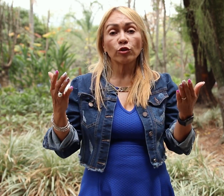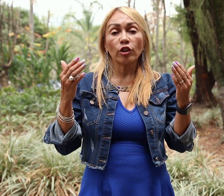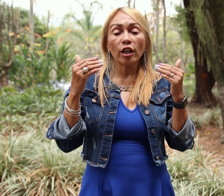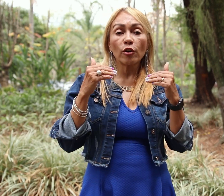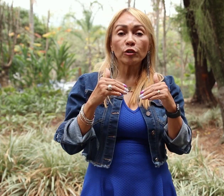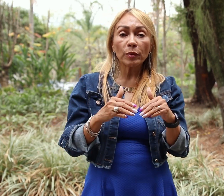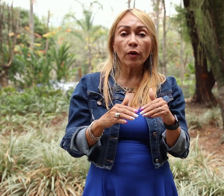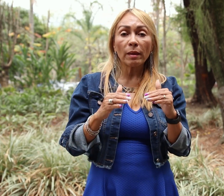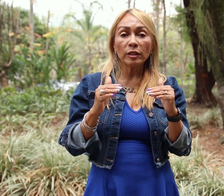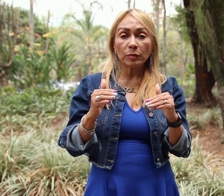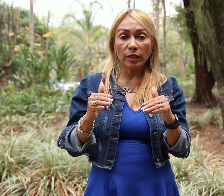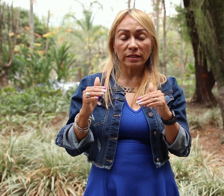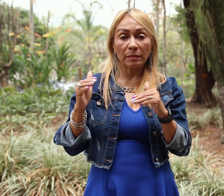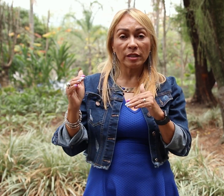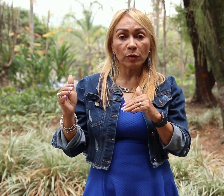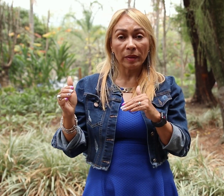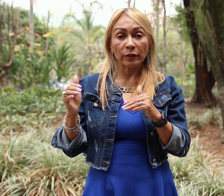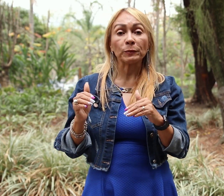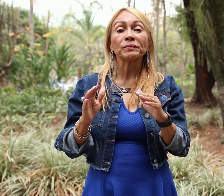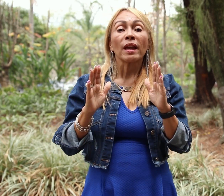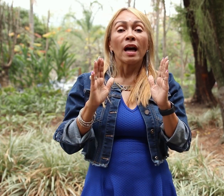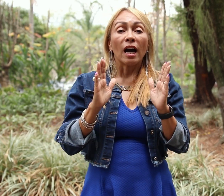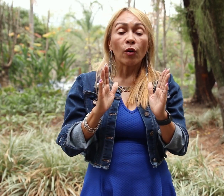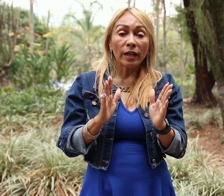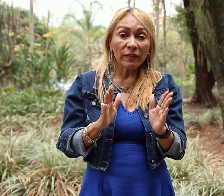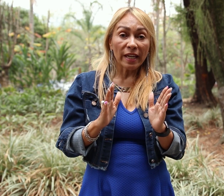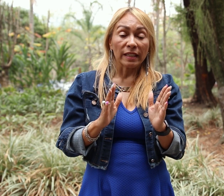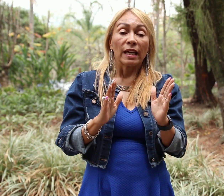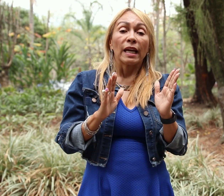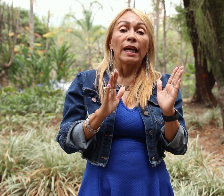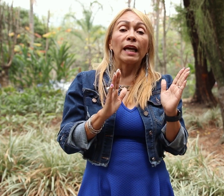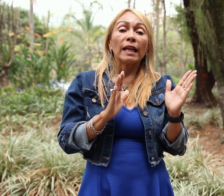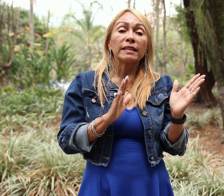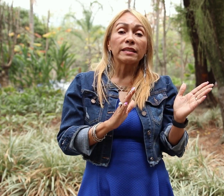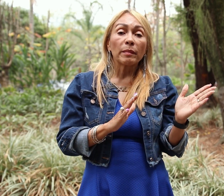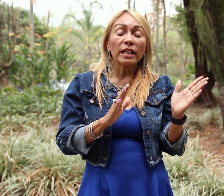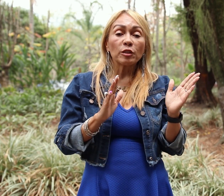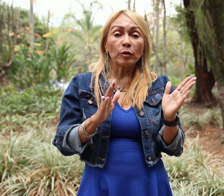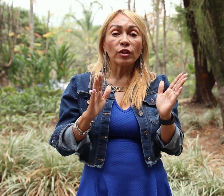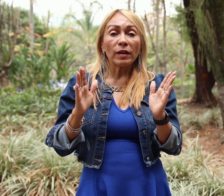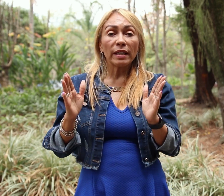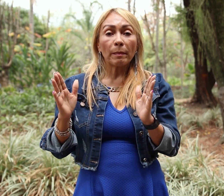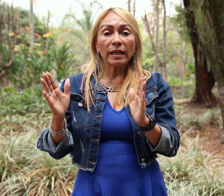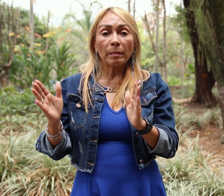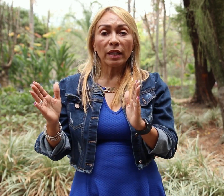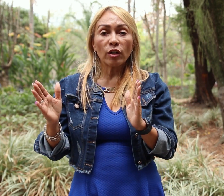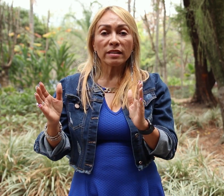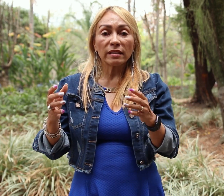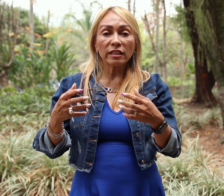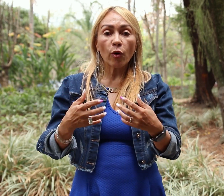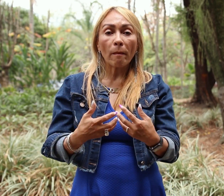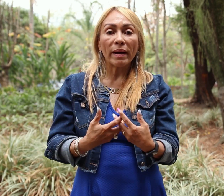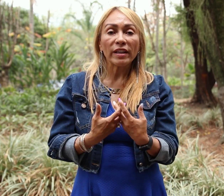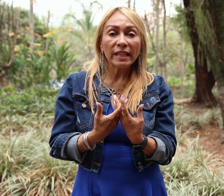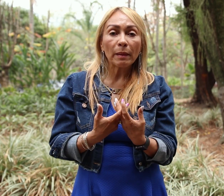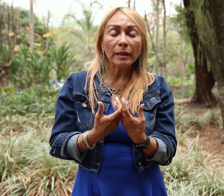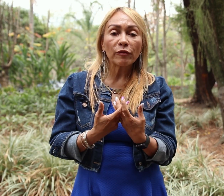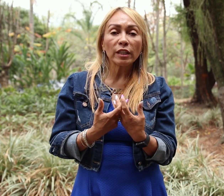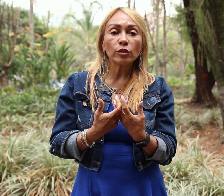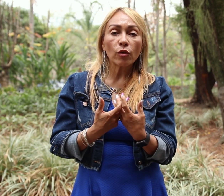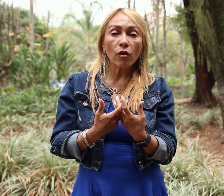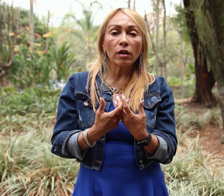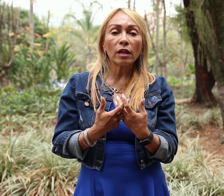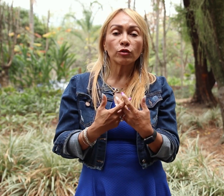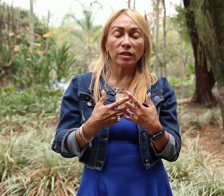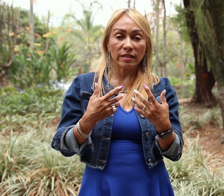decir, que solucionen los problemas por este mismo medio. Ahora bien, el sistema de responsabilidad penal para adolescentes compagina